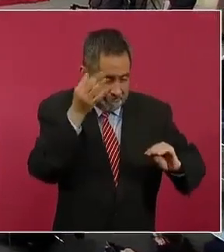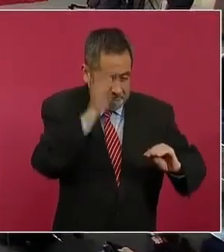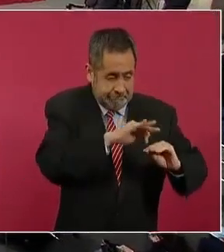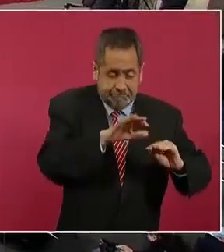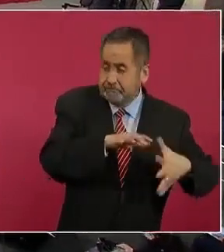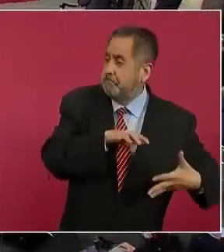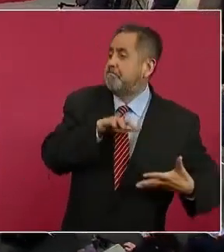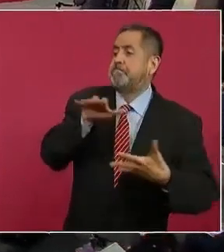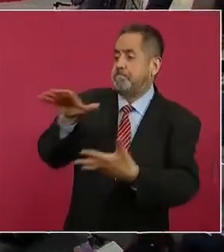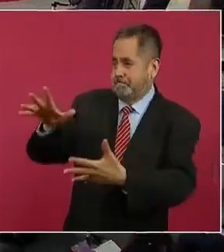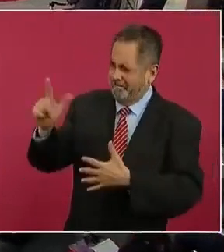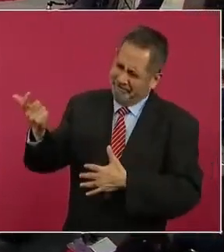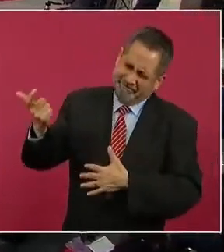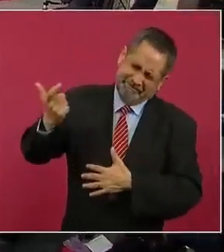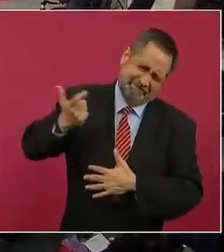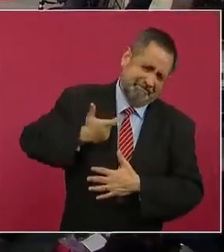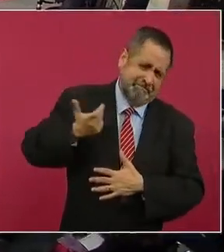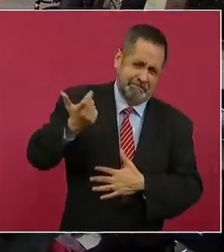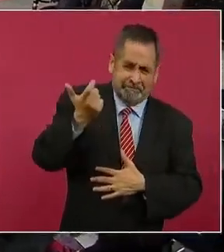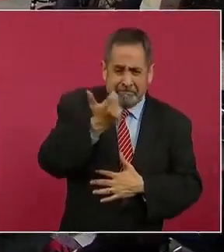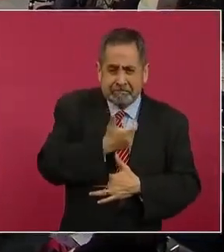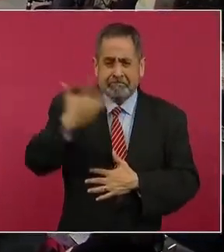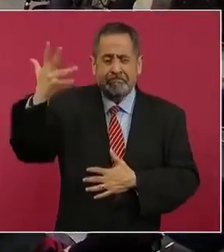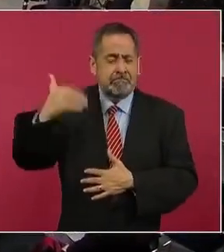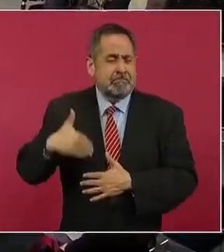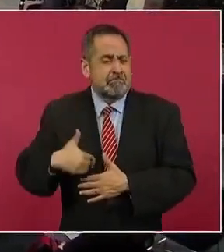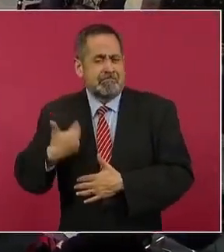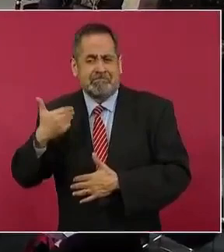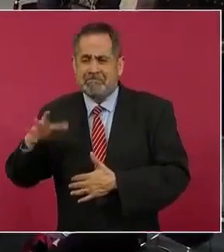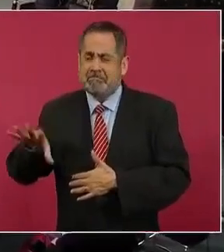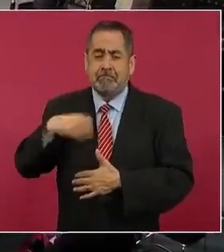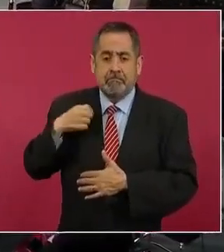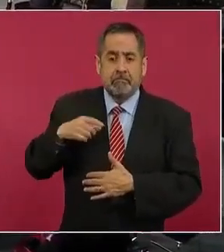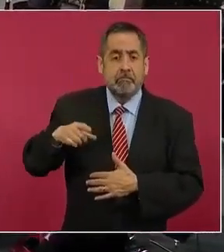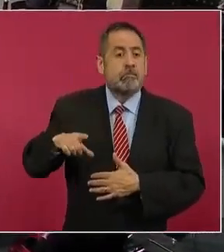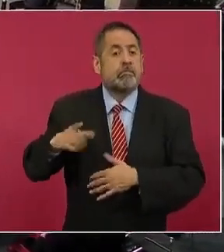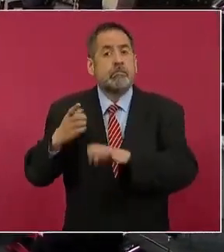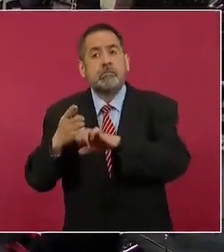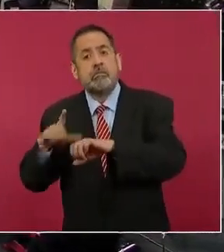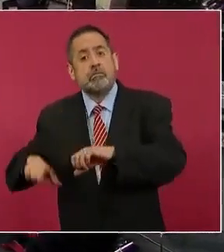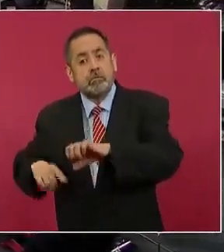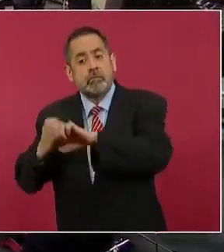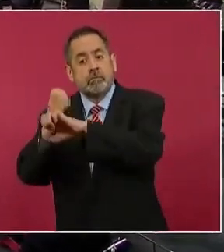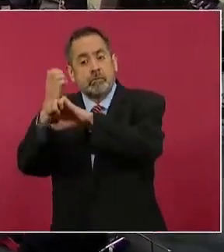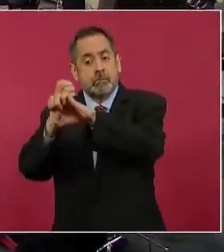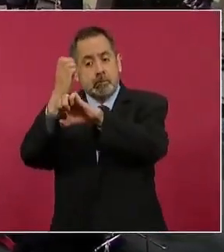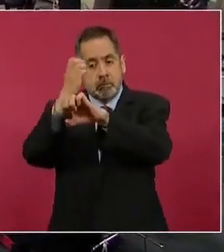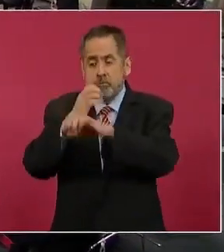a precios elevadísimos, contratos con los gobiernos estatales, todavía los tienen.